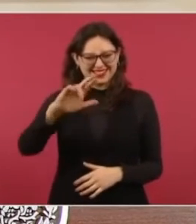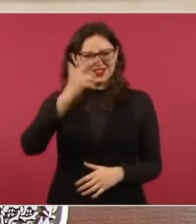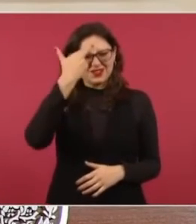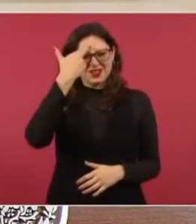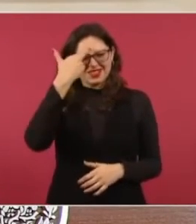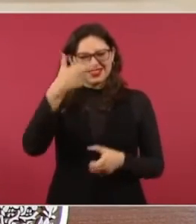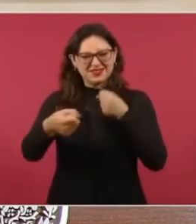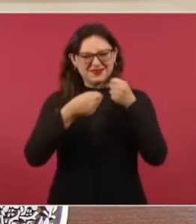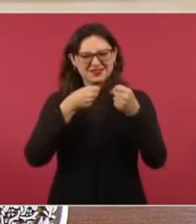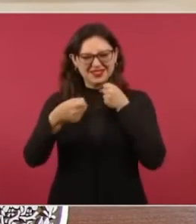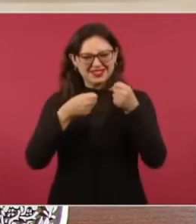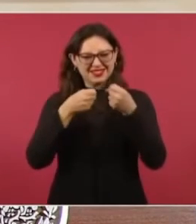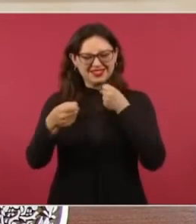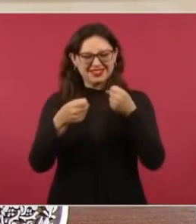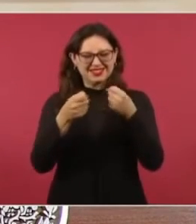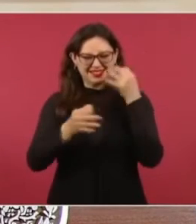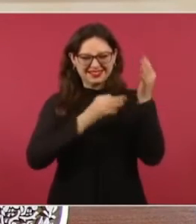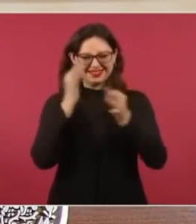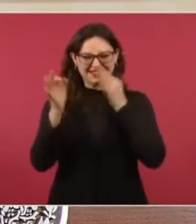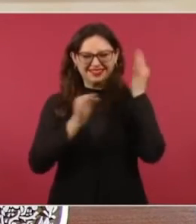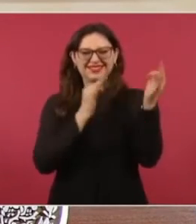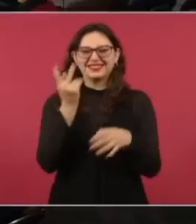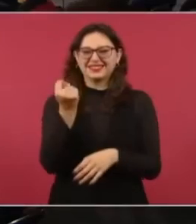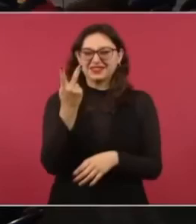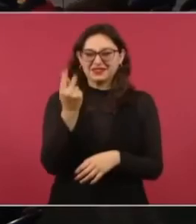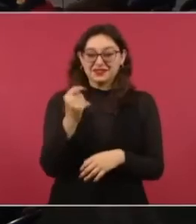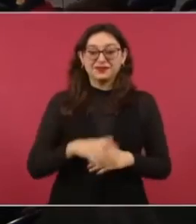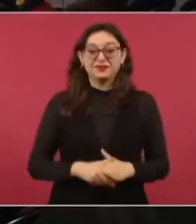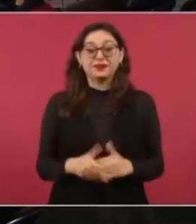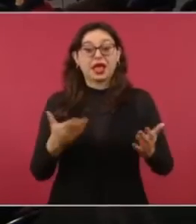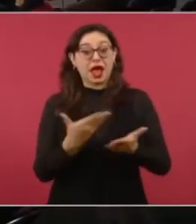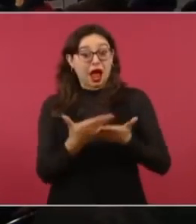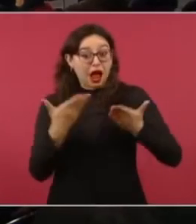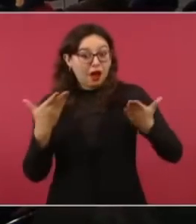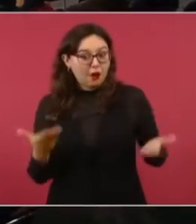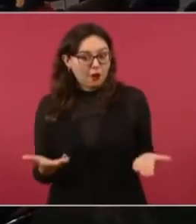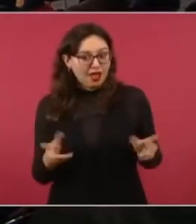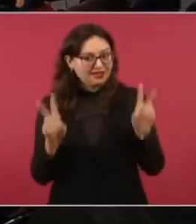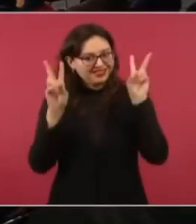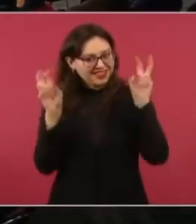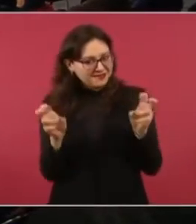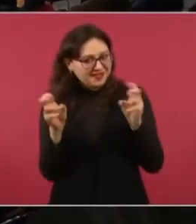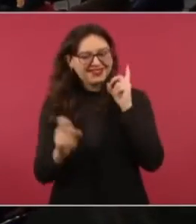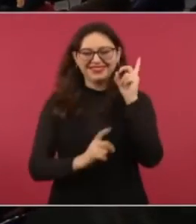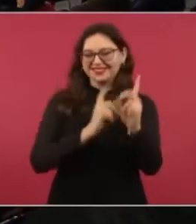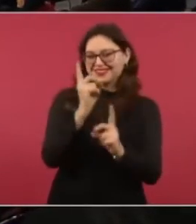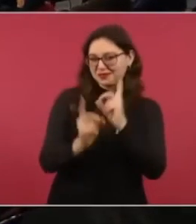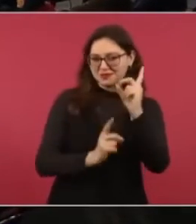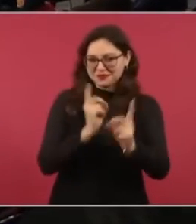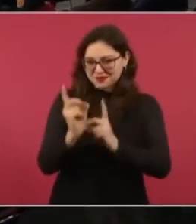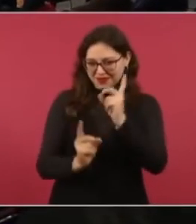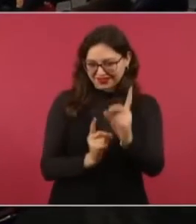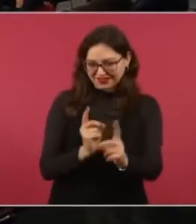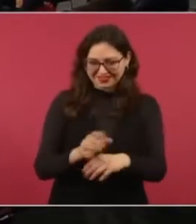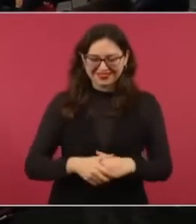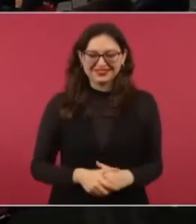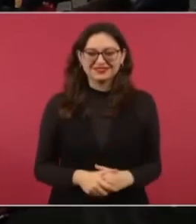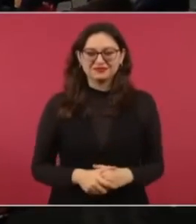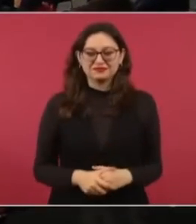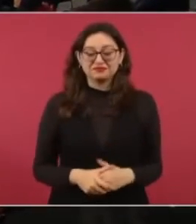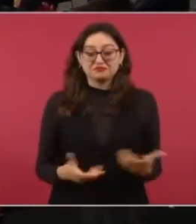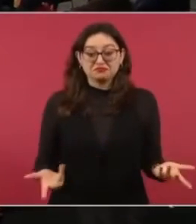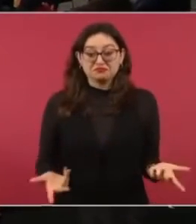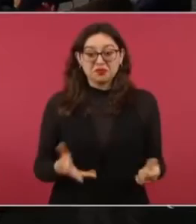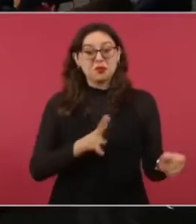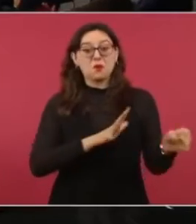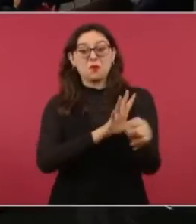de los programas de noticias. Y ahora vamos a la sección deportiva. Y solo un deporte,